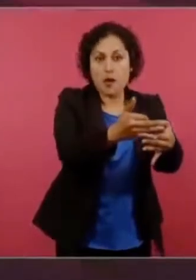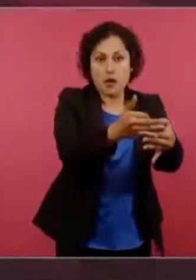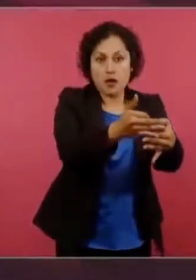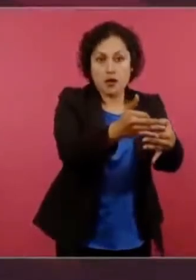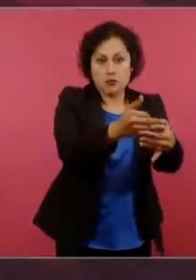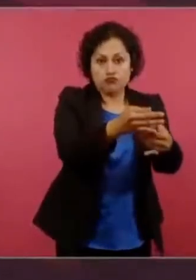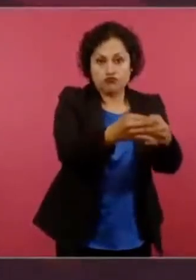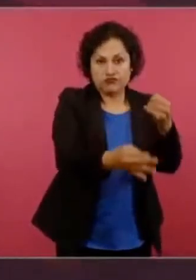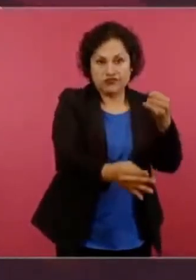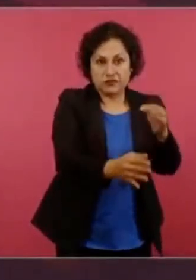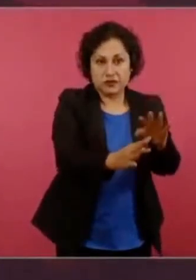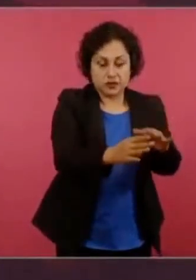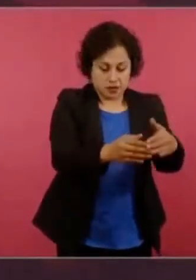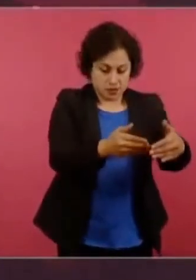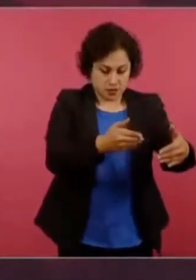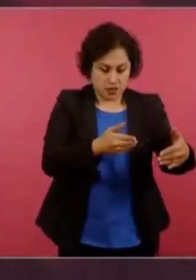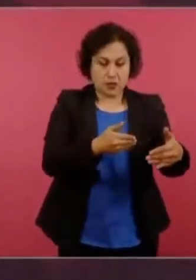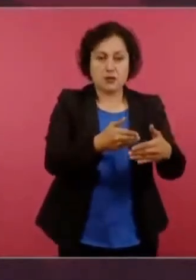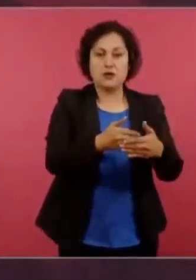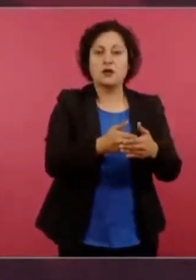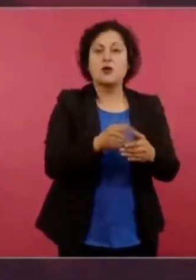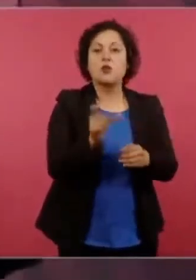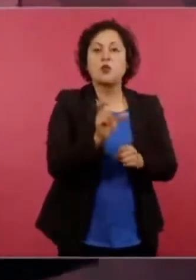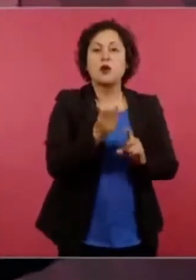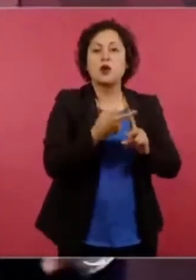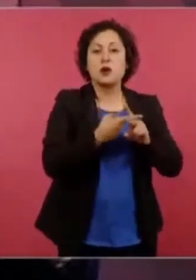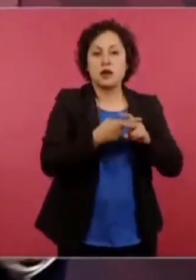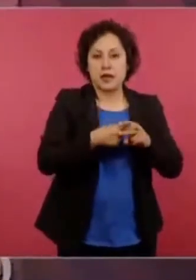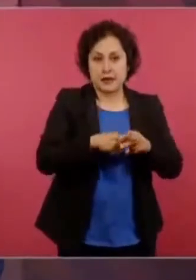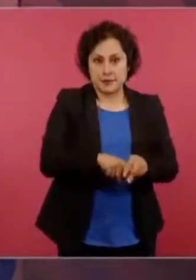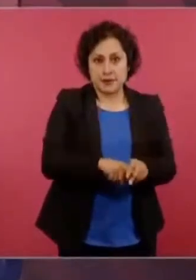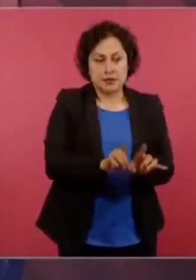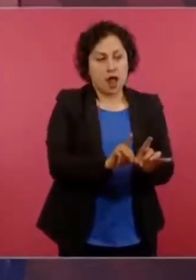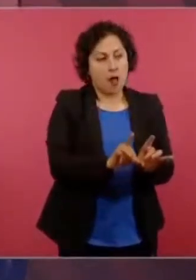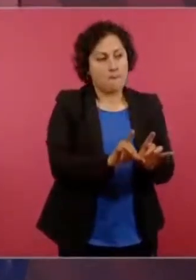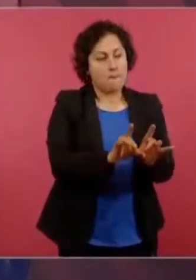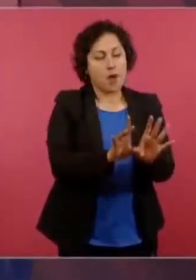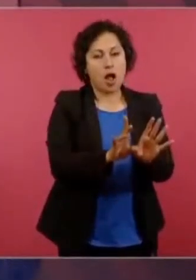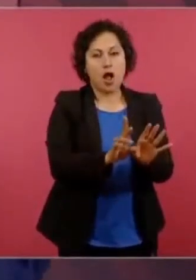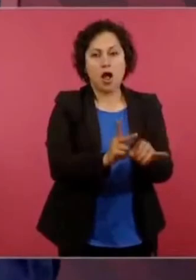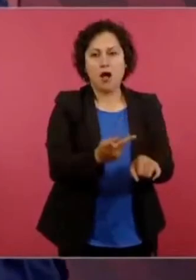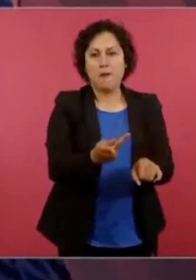desde que se da este hecho lamentable,